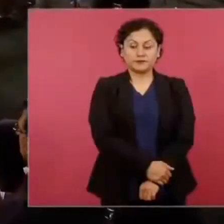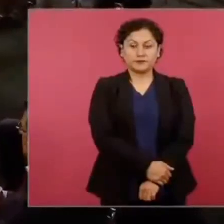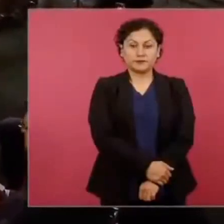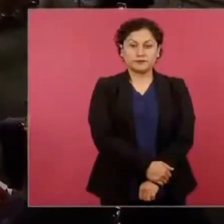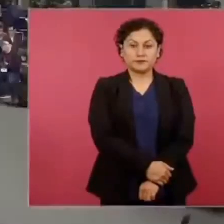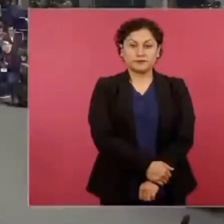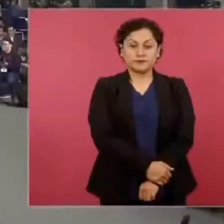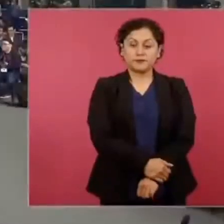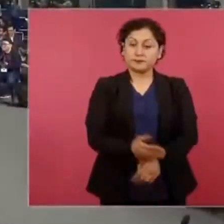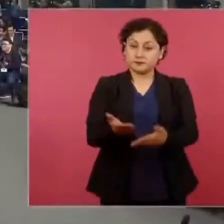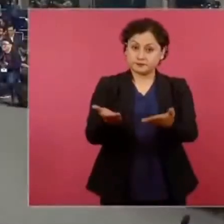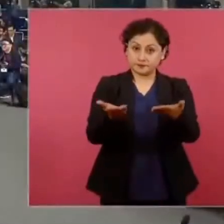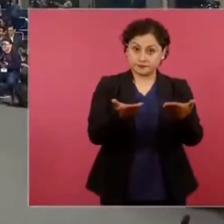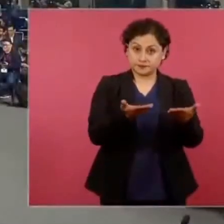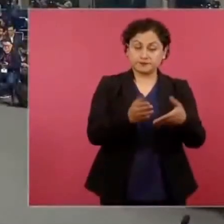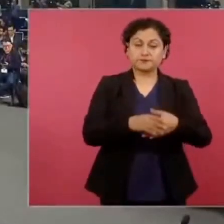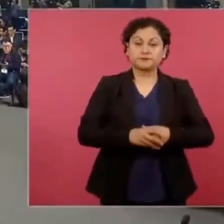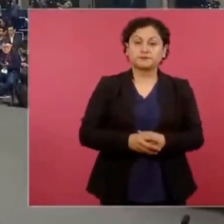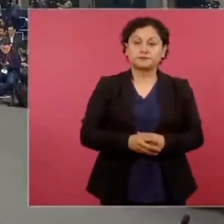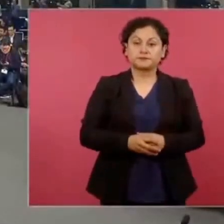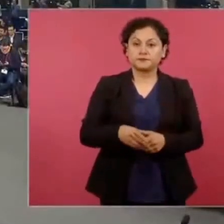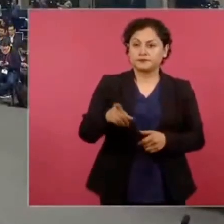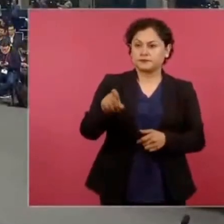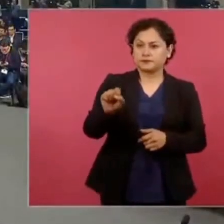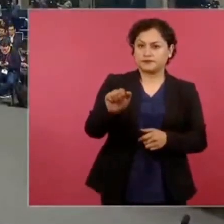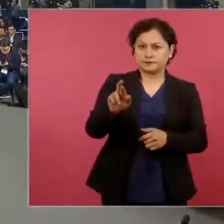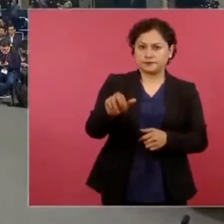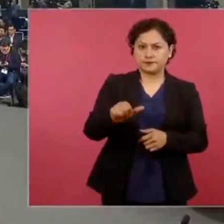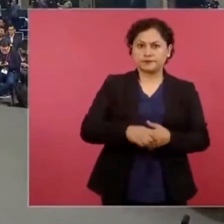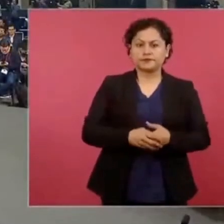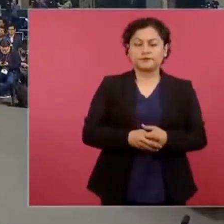pues vamos. Adelante, Sara.